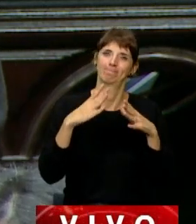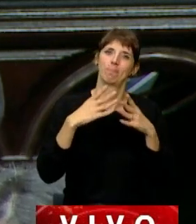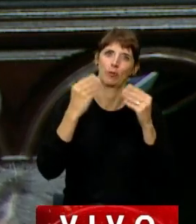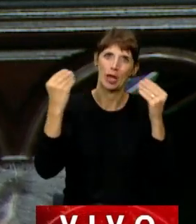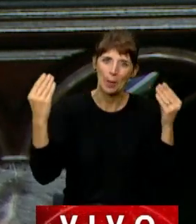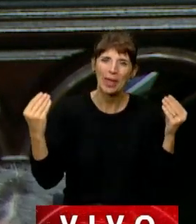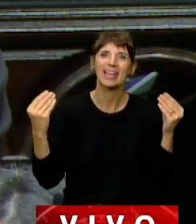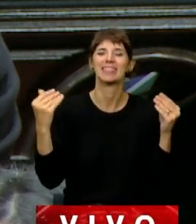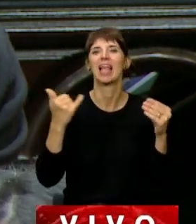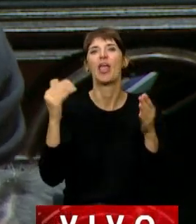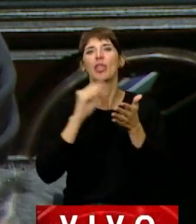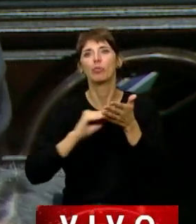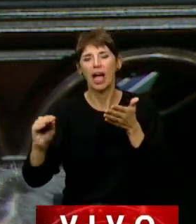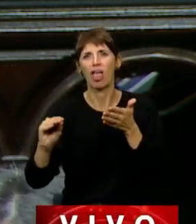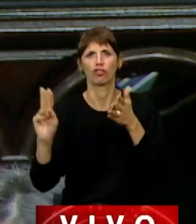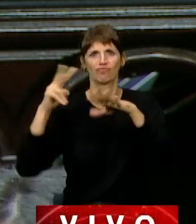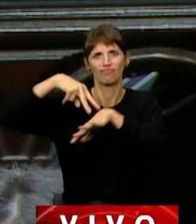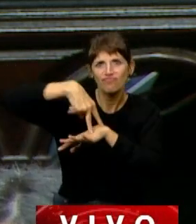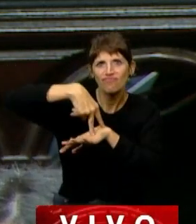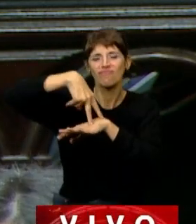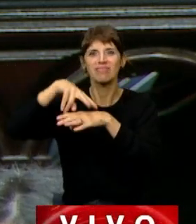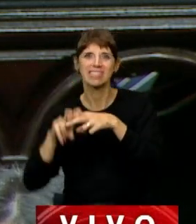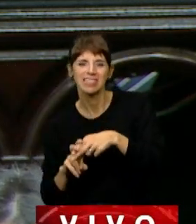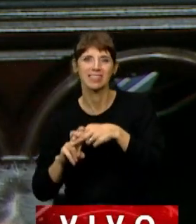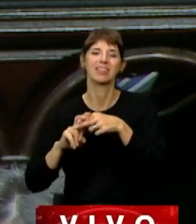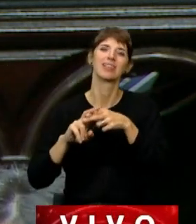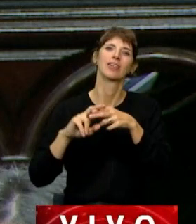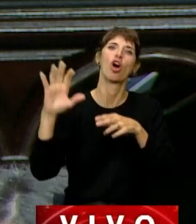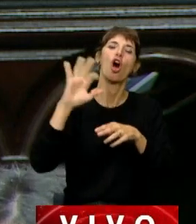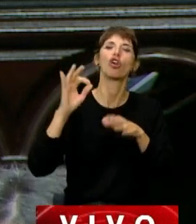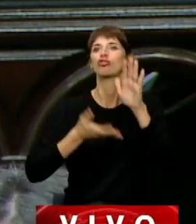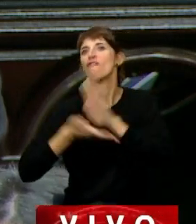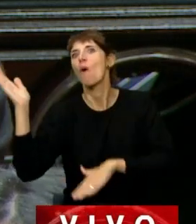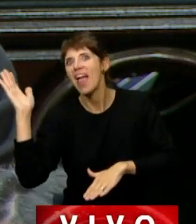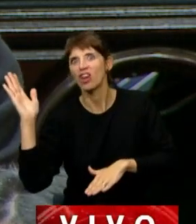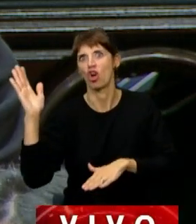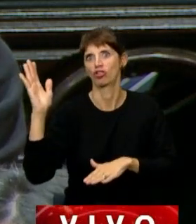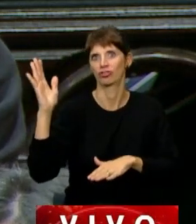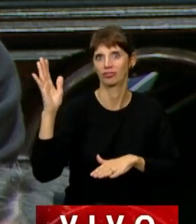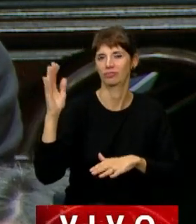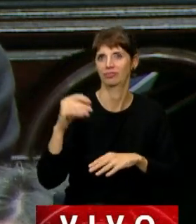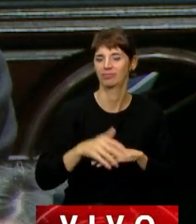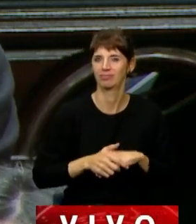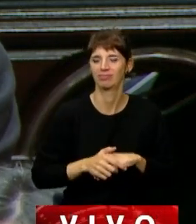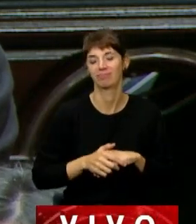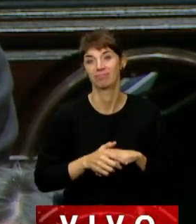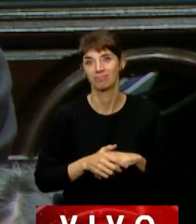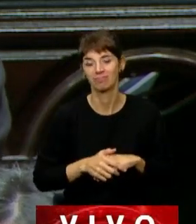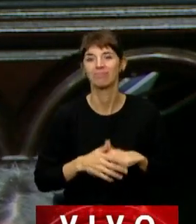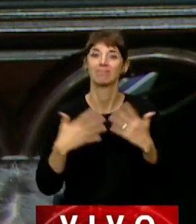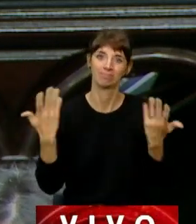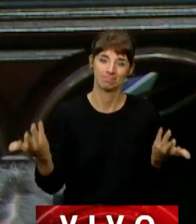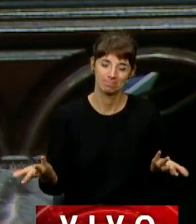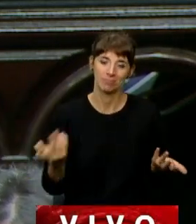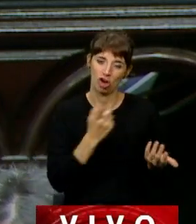habido diputados que se levantaron, que se sentaron, que no estuvieron en toda la sesión, que por lo menos